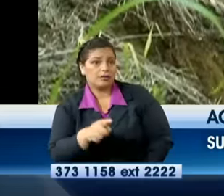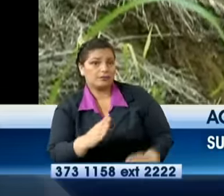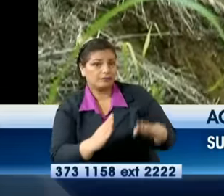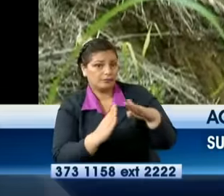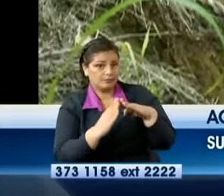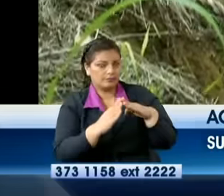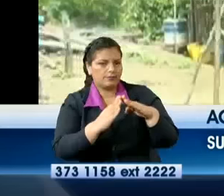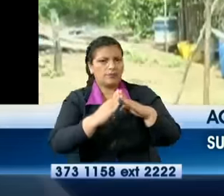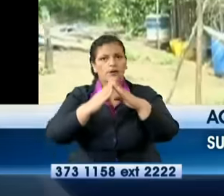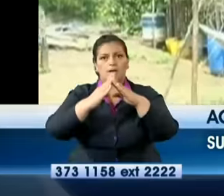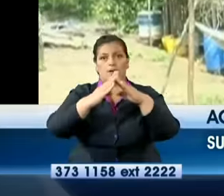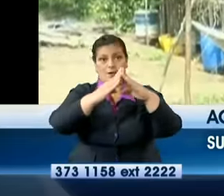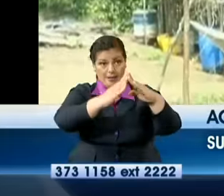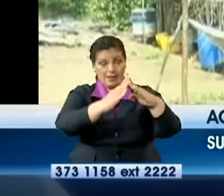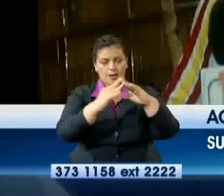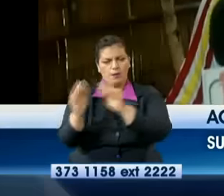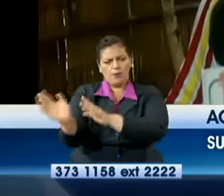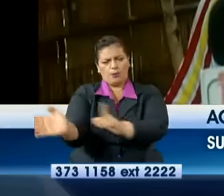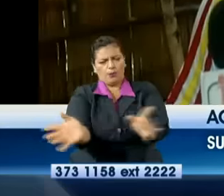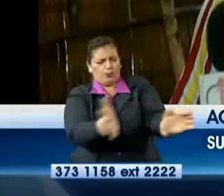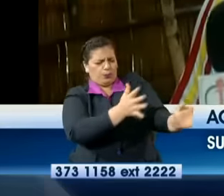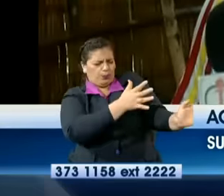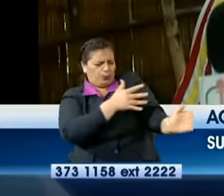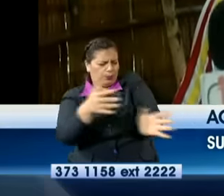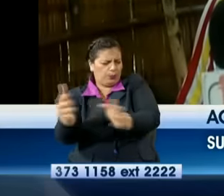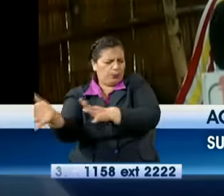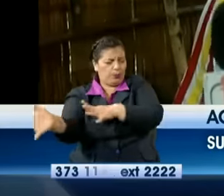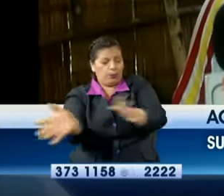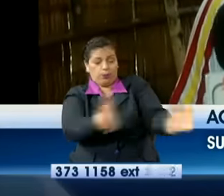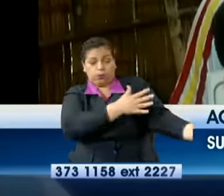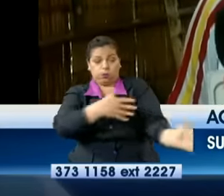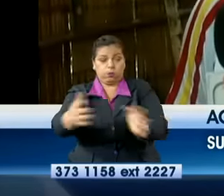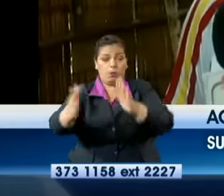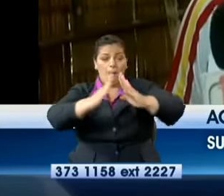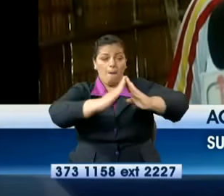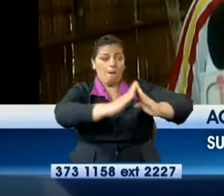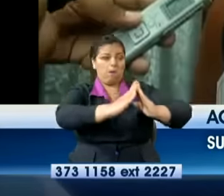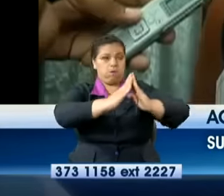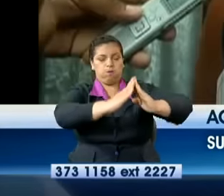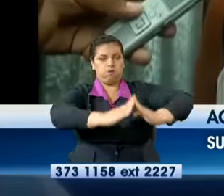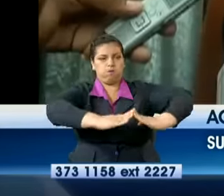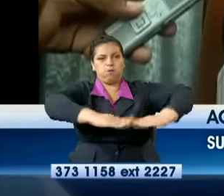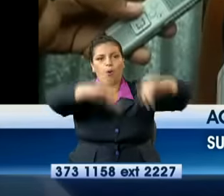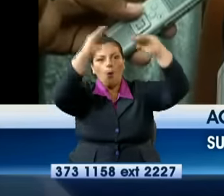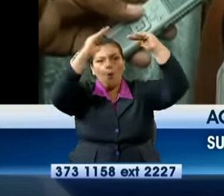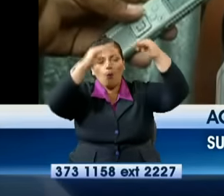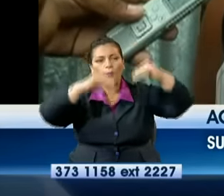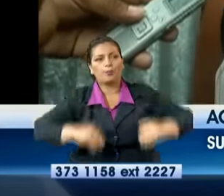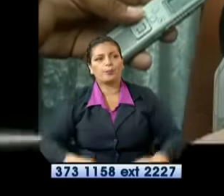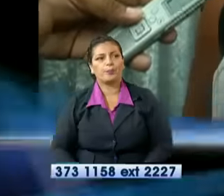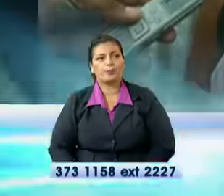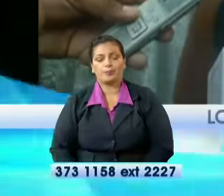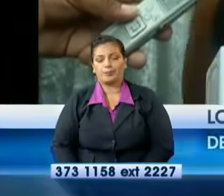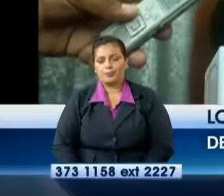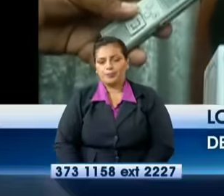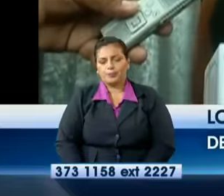del fuerte viento que traía la lluvia. Relámpago y trueno, sí. ¿Y este cómo es? ¿Rayos? Es algo que no sé